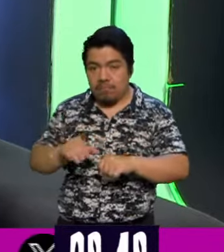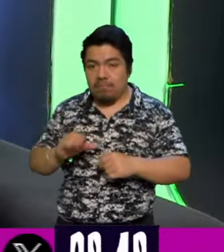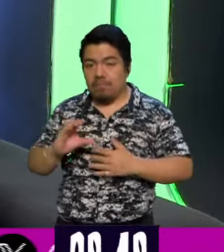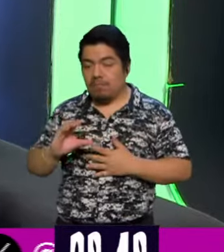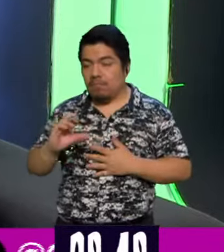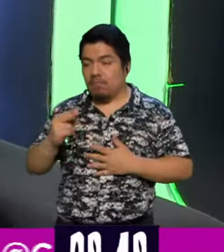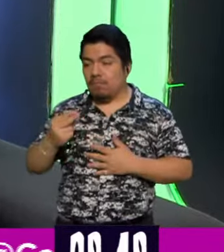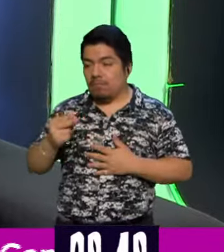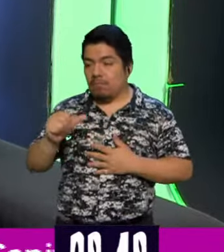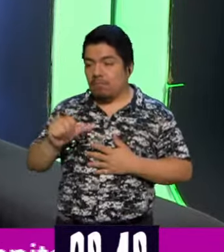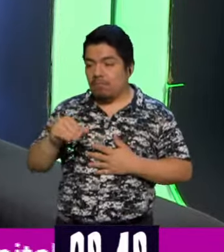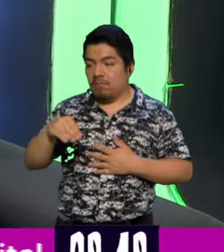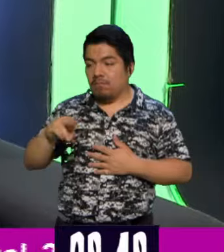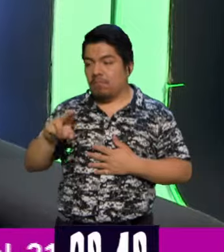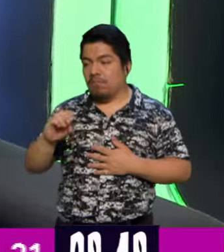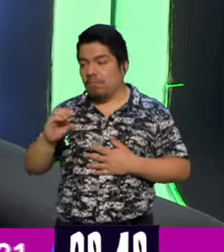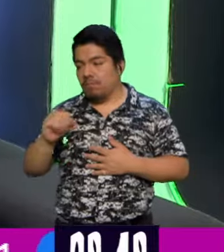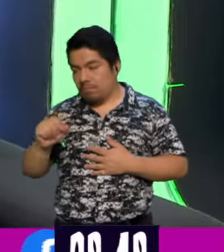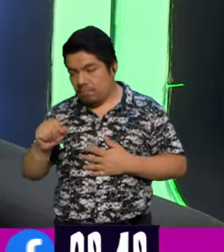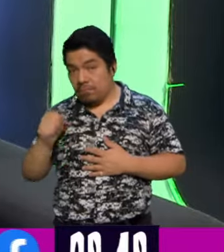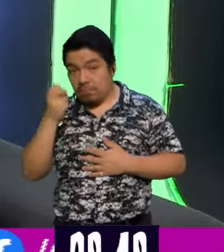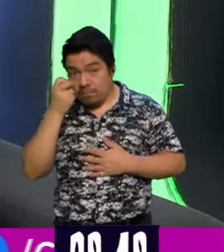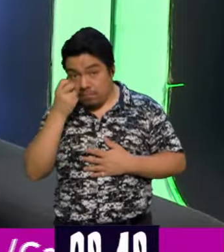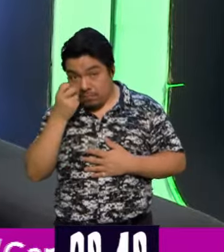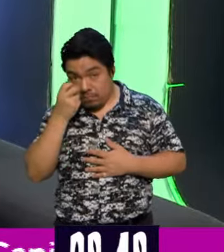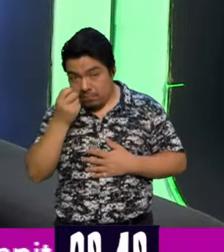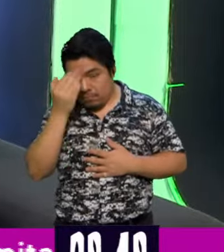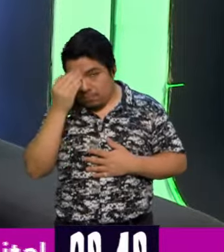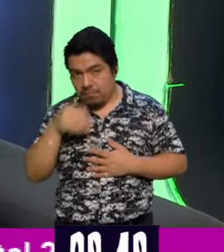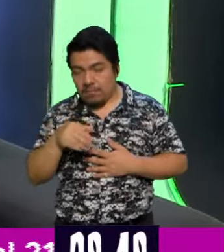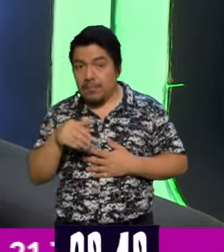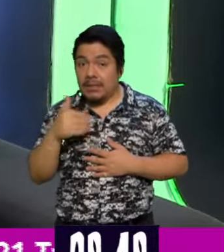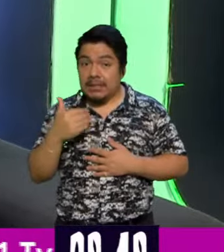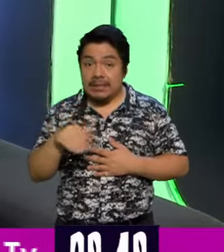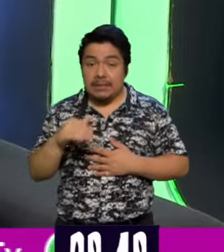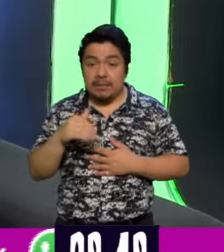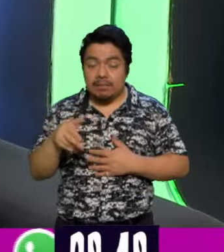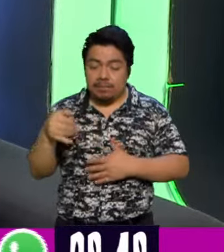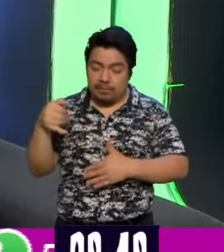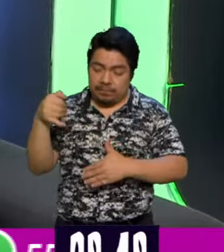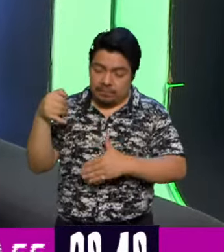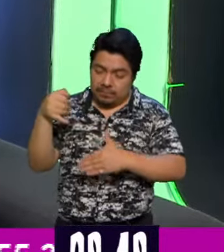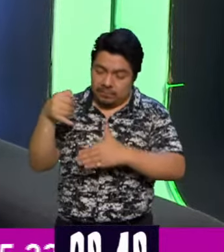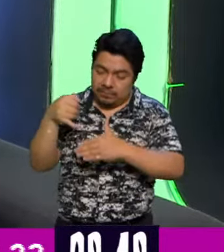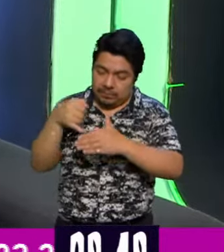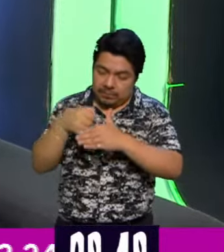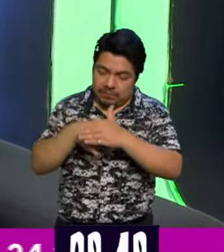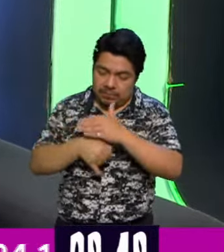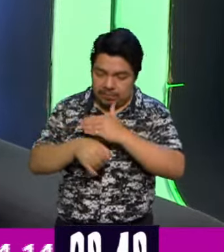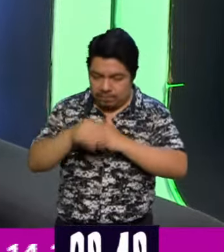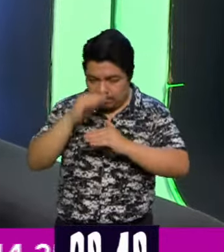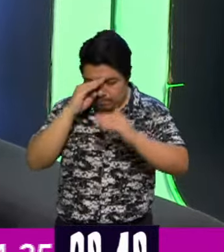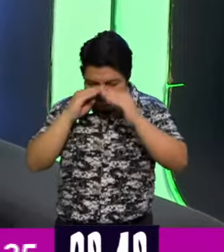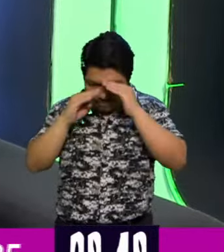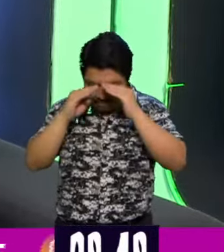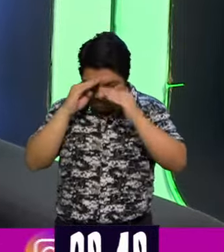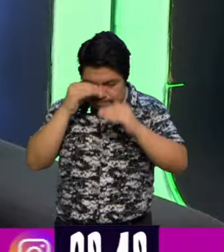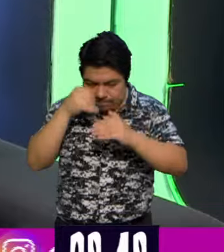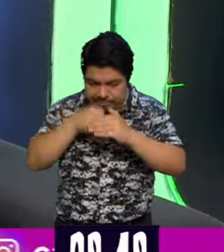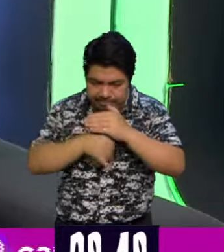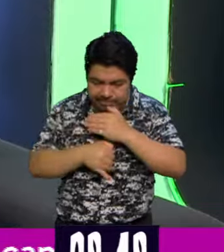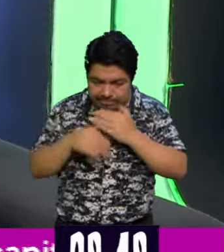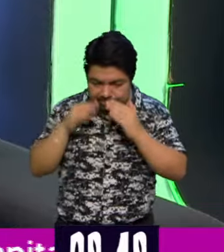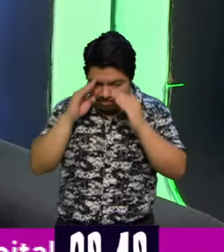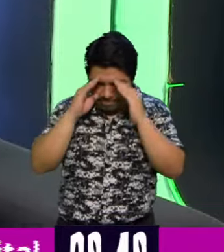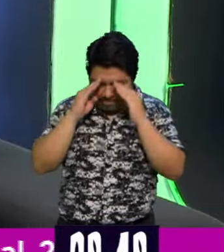chamucos, ¿no? O sea, y Monedero. Sí. Ese momento fue de una profundidad, de una reflexión y que nos da,